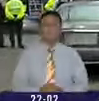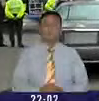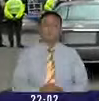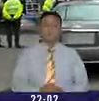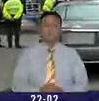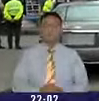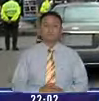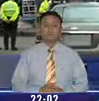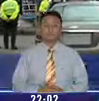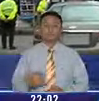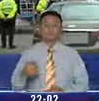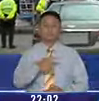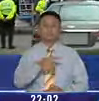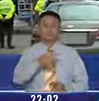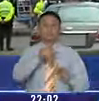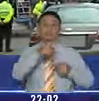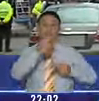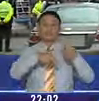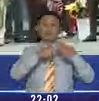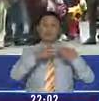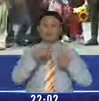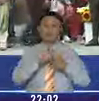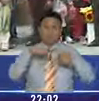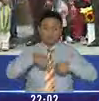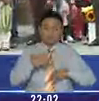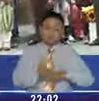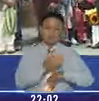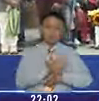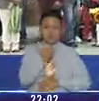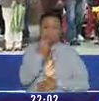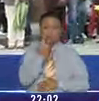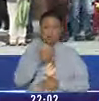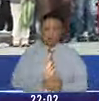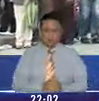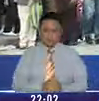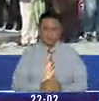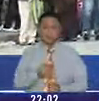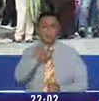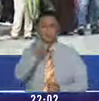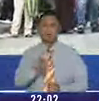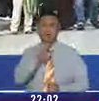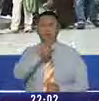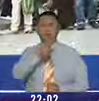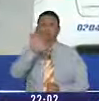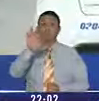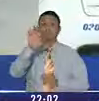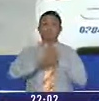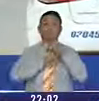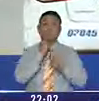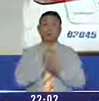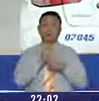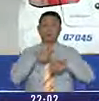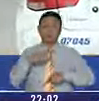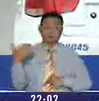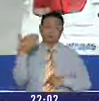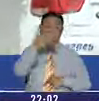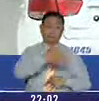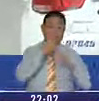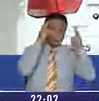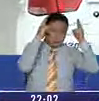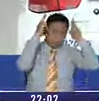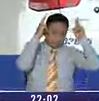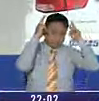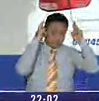El hecho criminal que alarmó a los negocios vecinos se registró antes del mediodía. La víctima de 29 años de edad llegó a cortarse el cabello